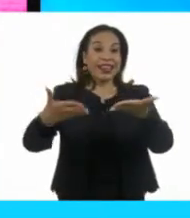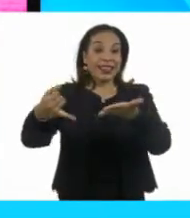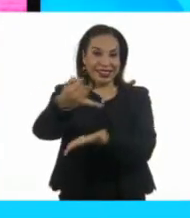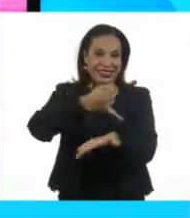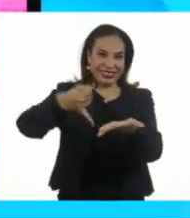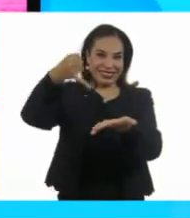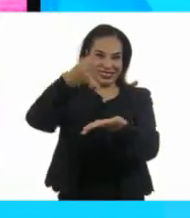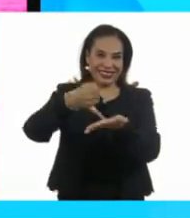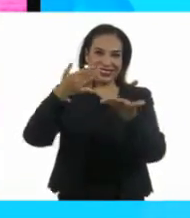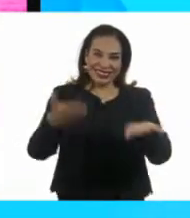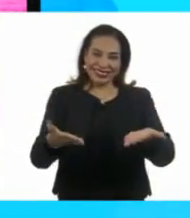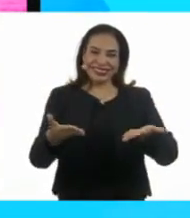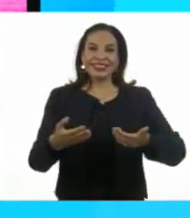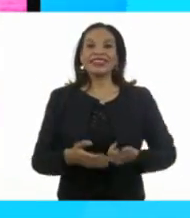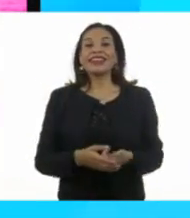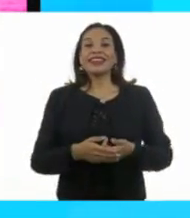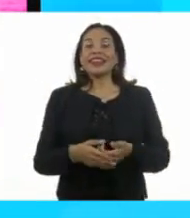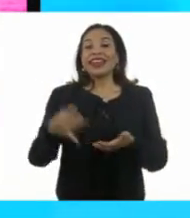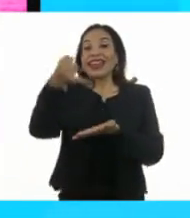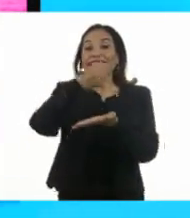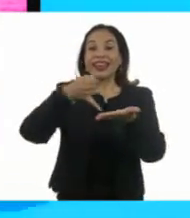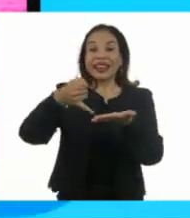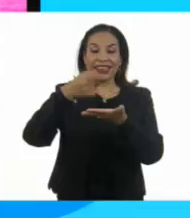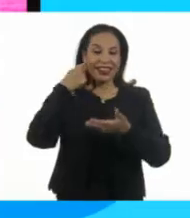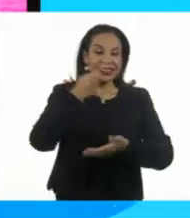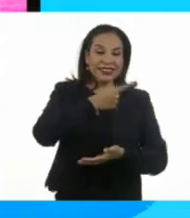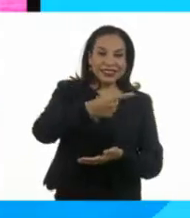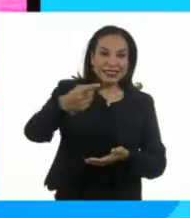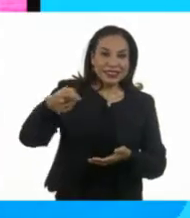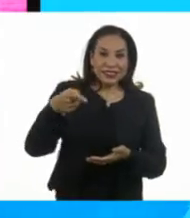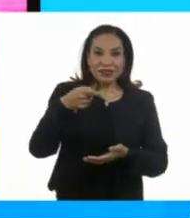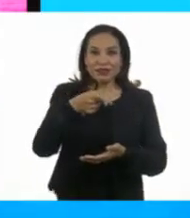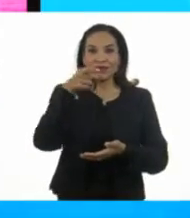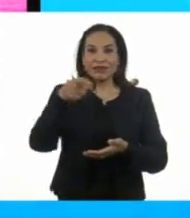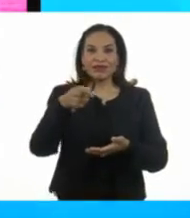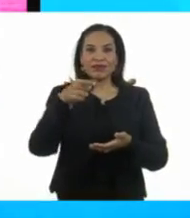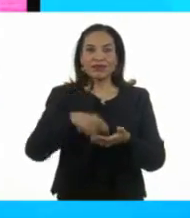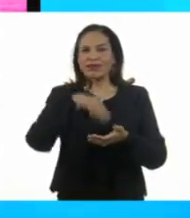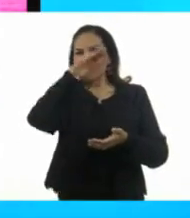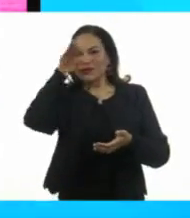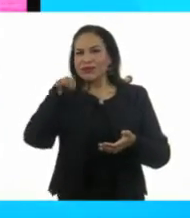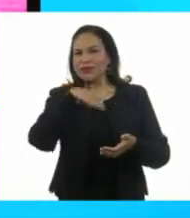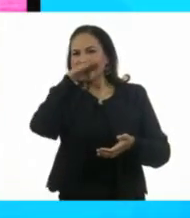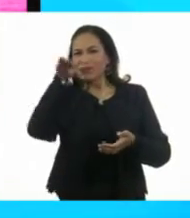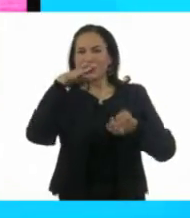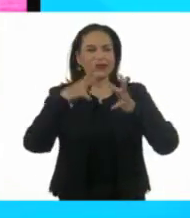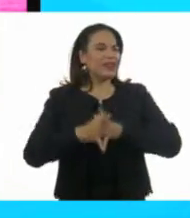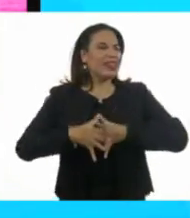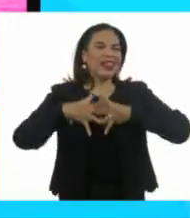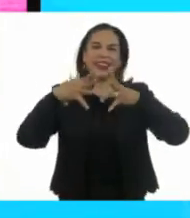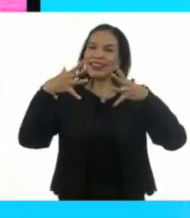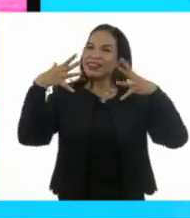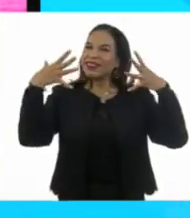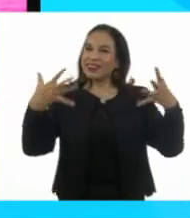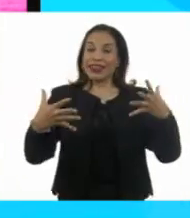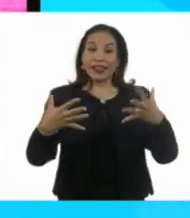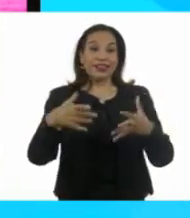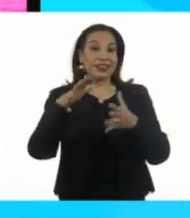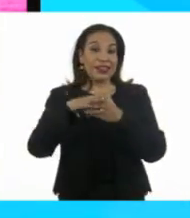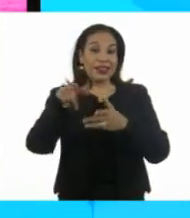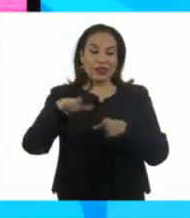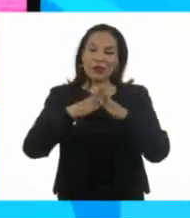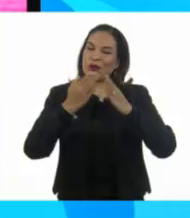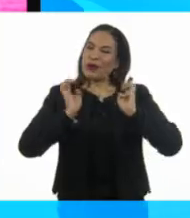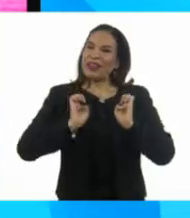isla llegué. En la isla encontré elefantes gigantes que eran